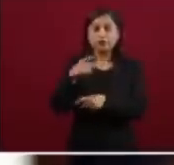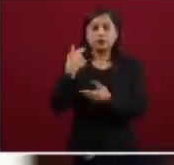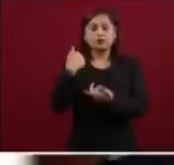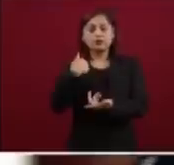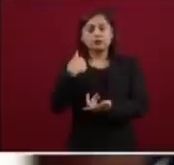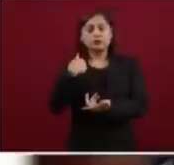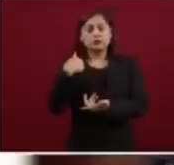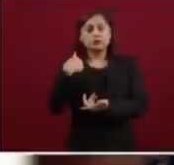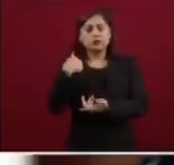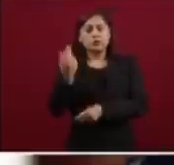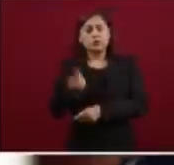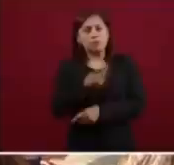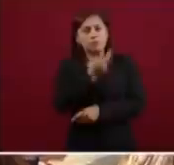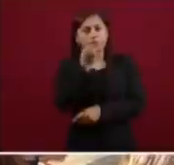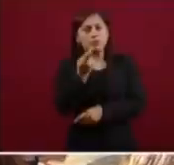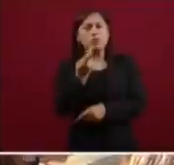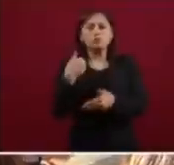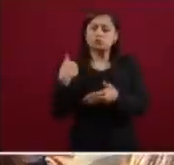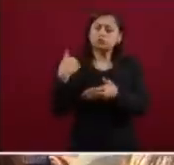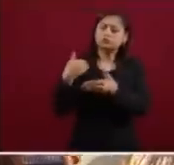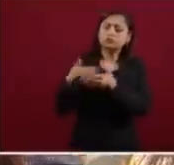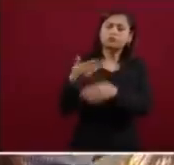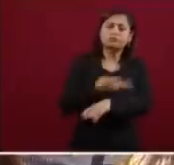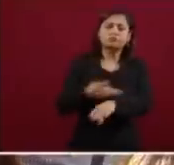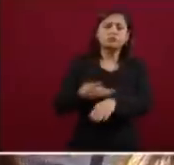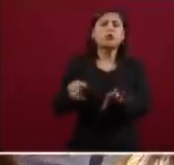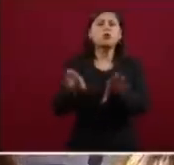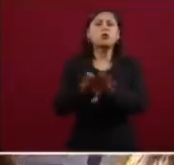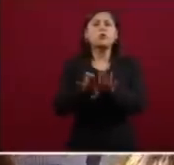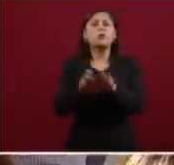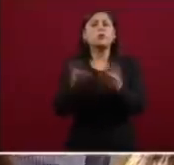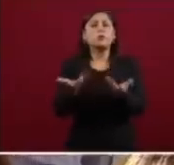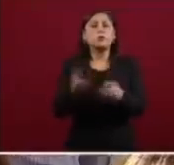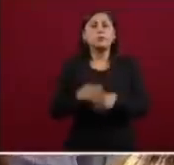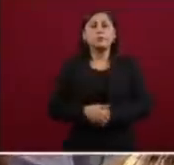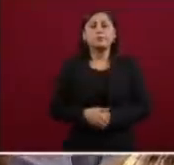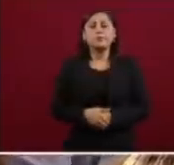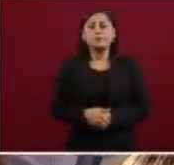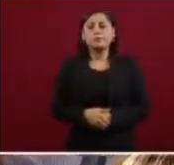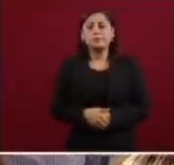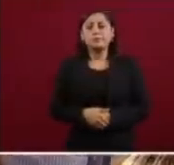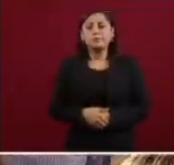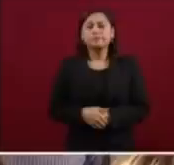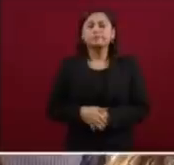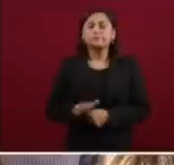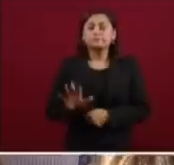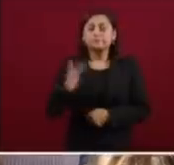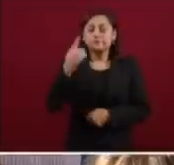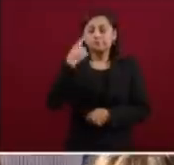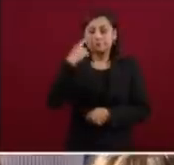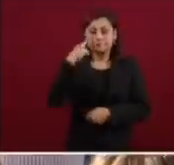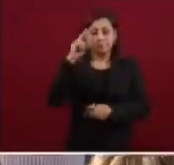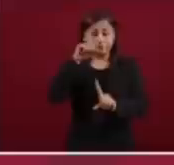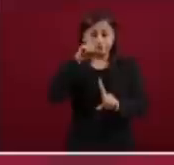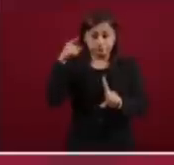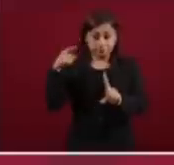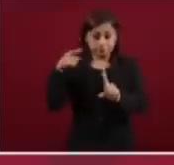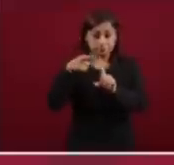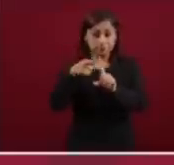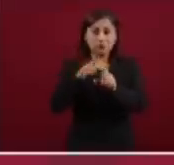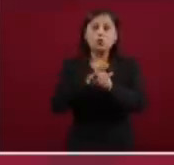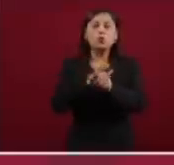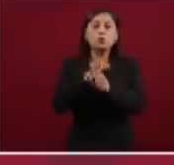federalización bueno este el propósito es que se